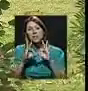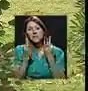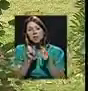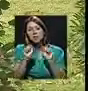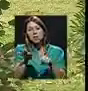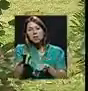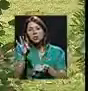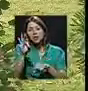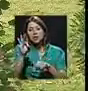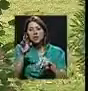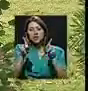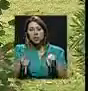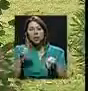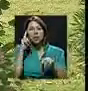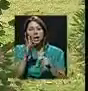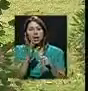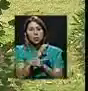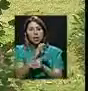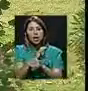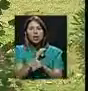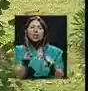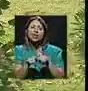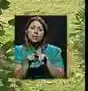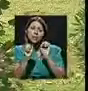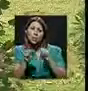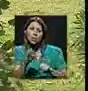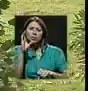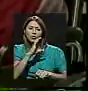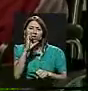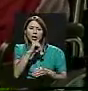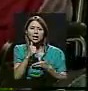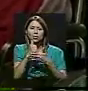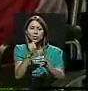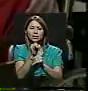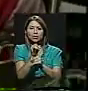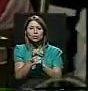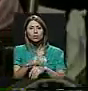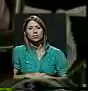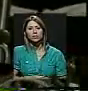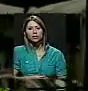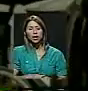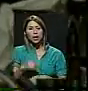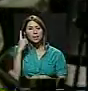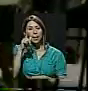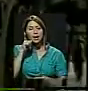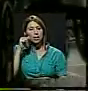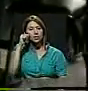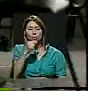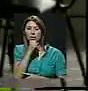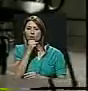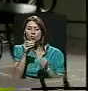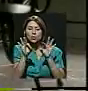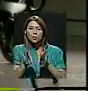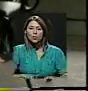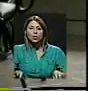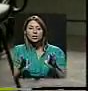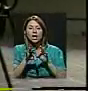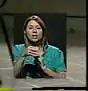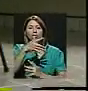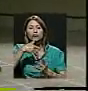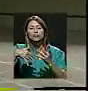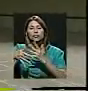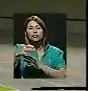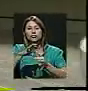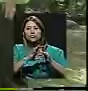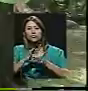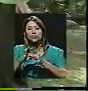lo que es el cuidado informal, ayuda de alguna institución. Para el adulto mayor es muy importante relacionarse con diferentes